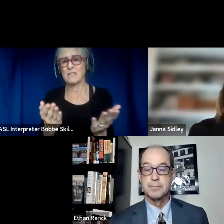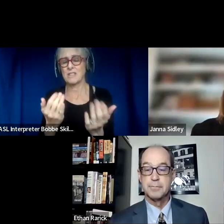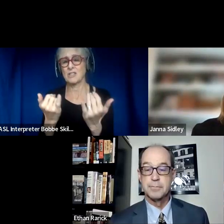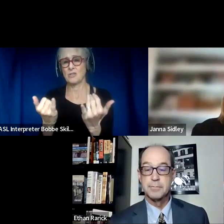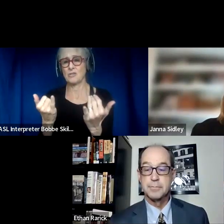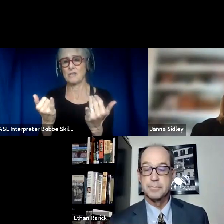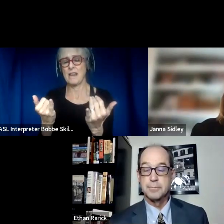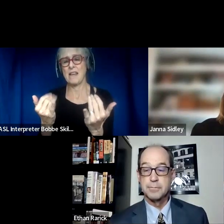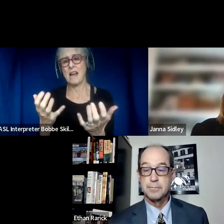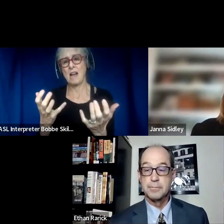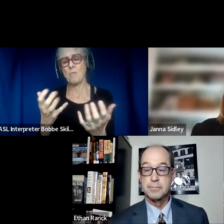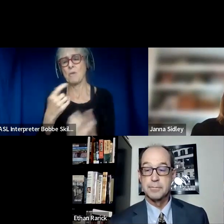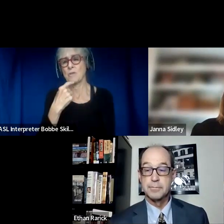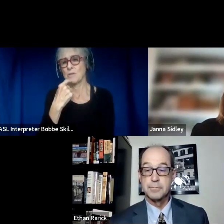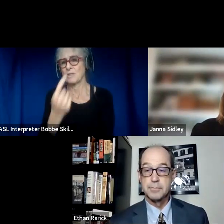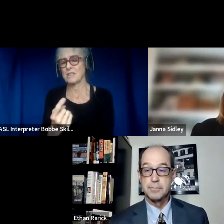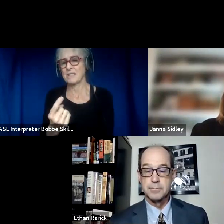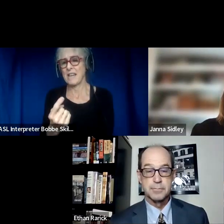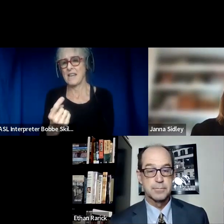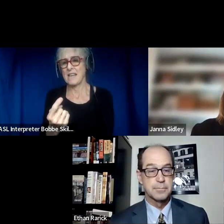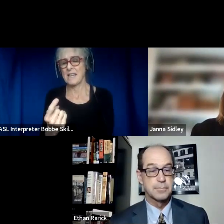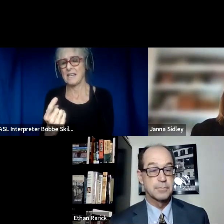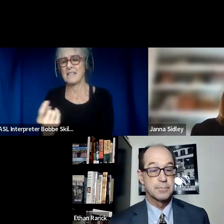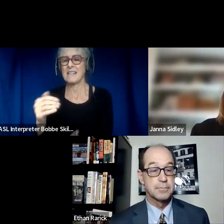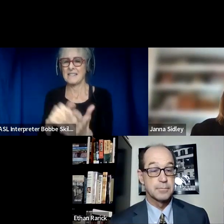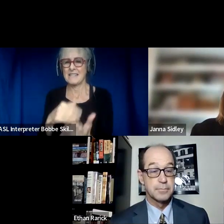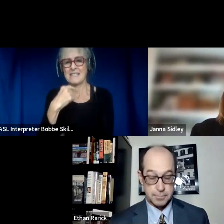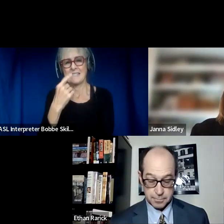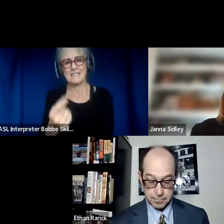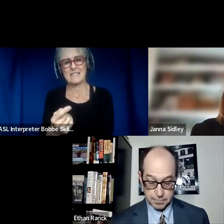esa es la voz de la comunidad. Muchas gracias.